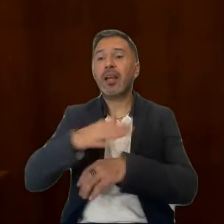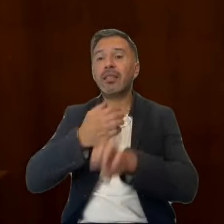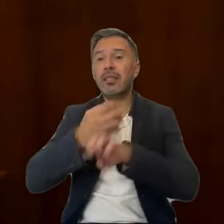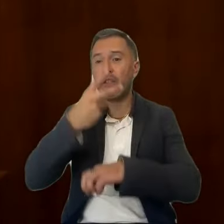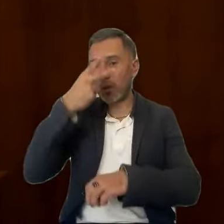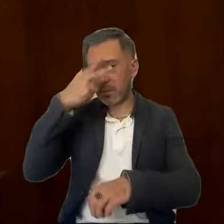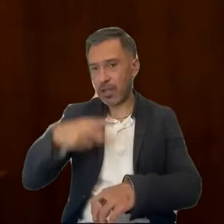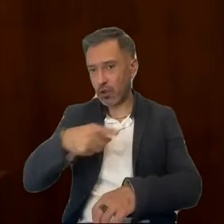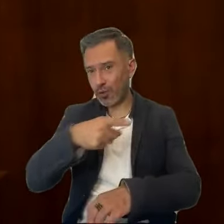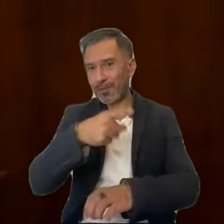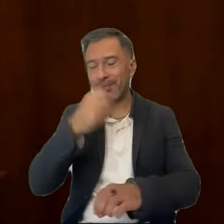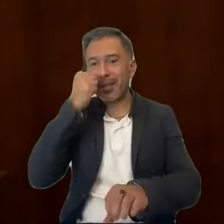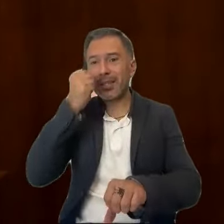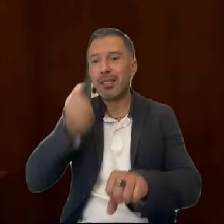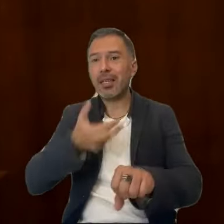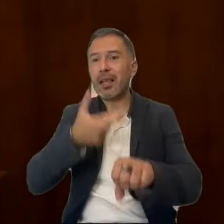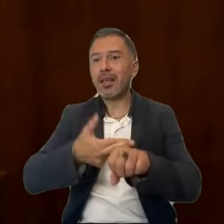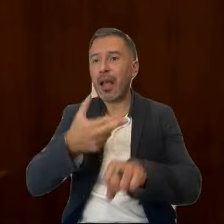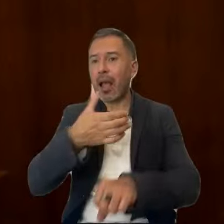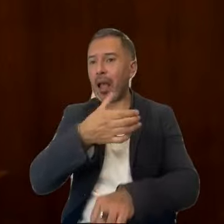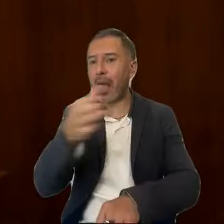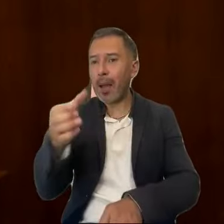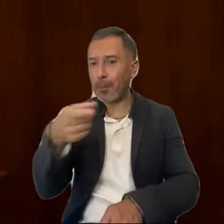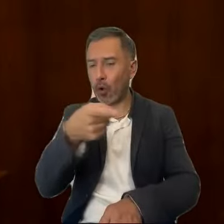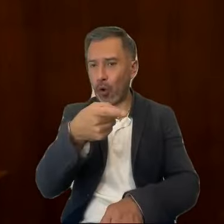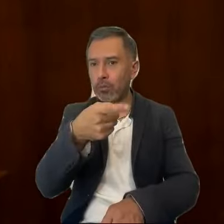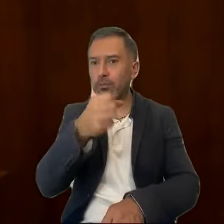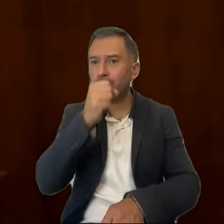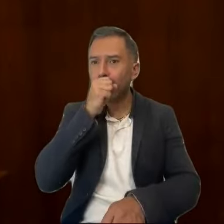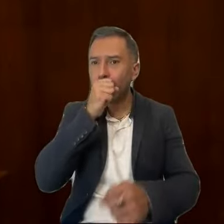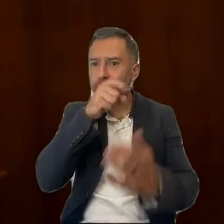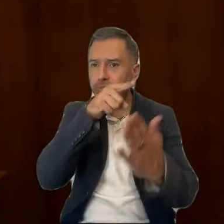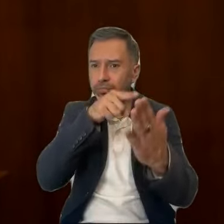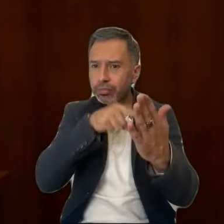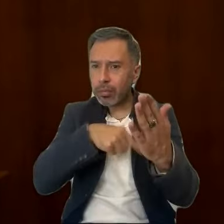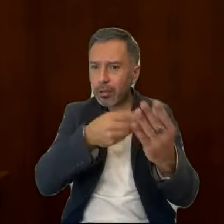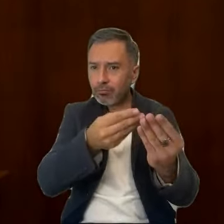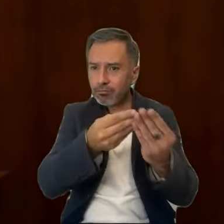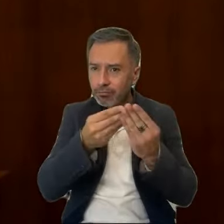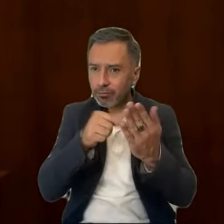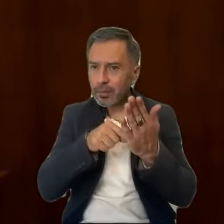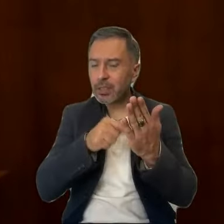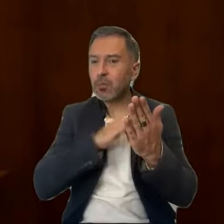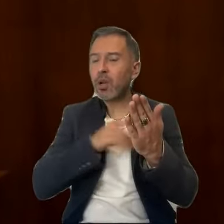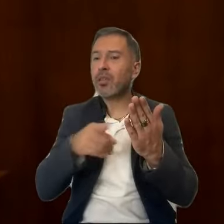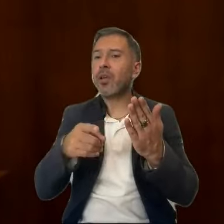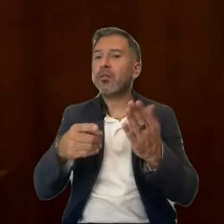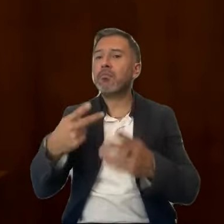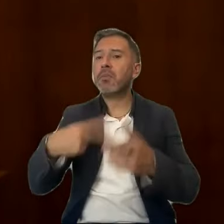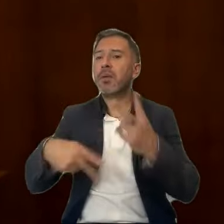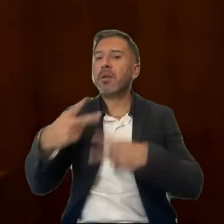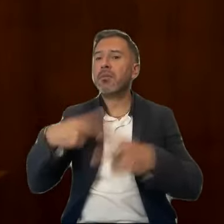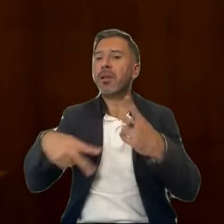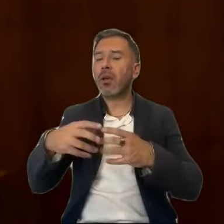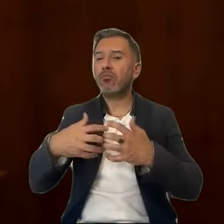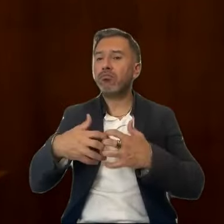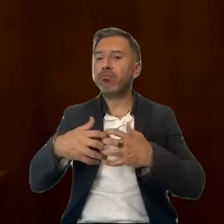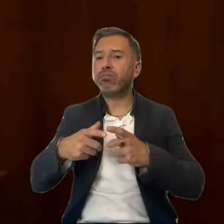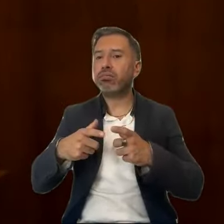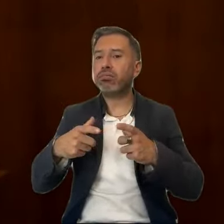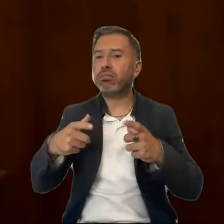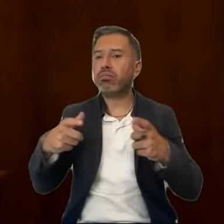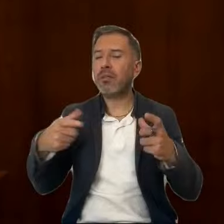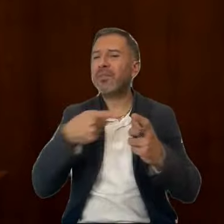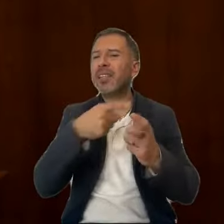Secretaría del Campo, se tiene un potencial productivo dentro de los registros de la misma